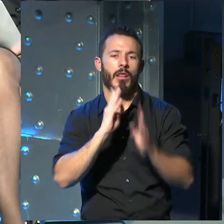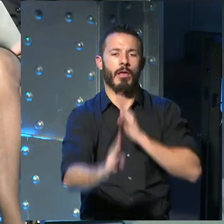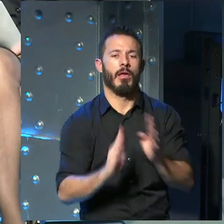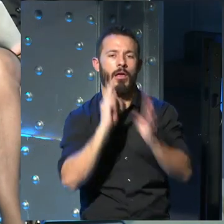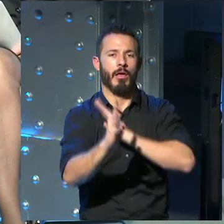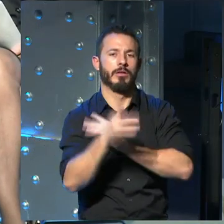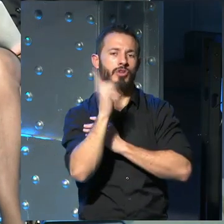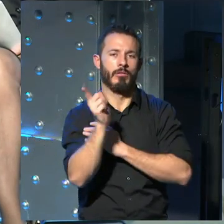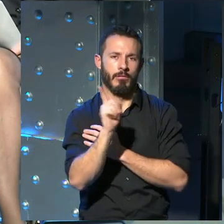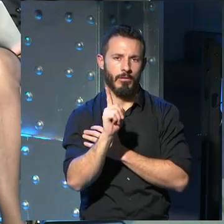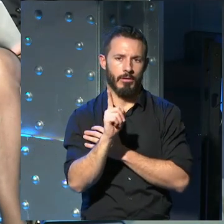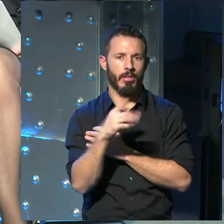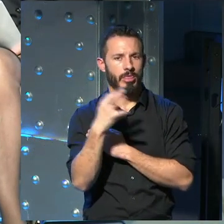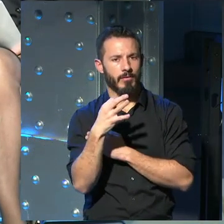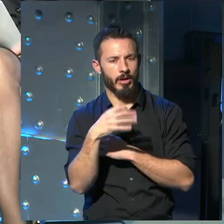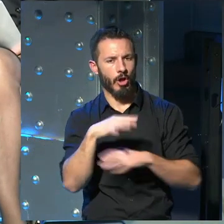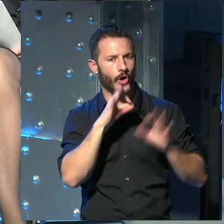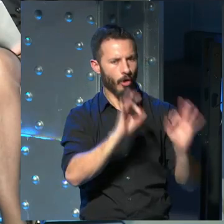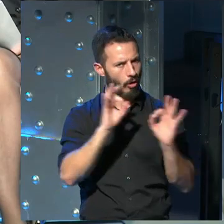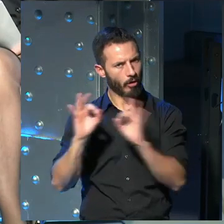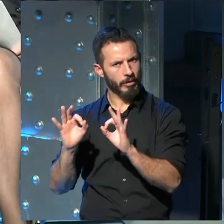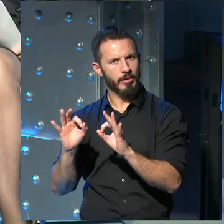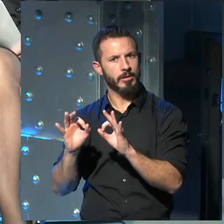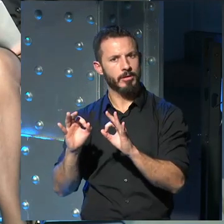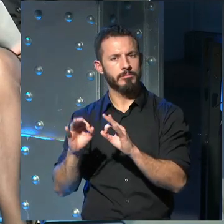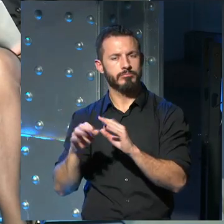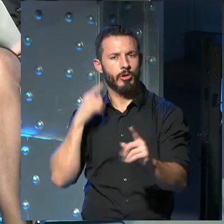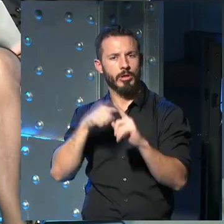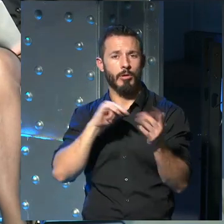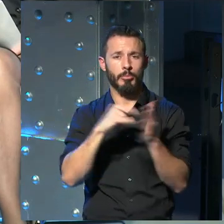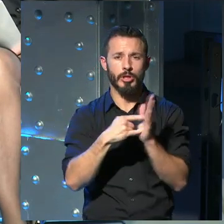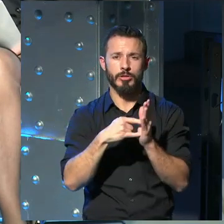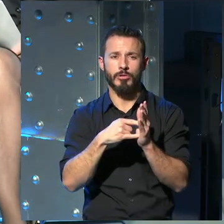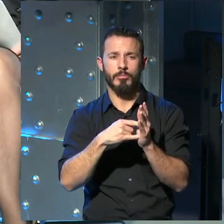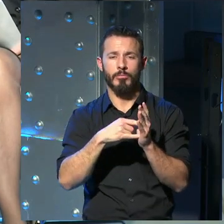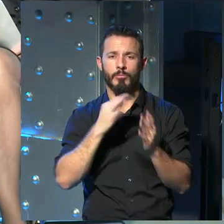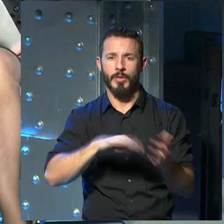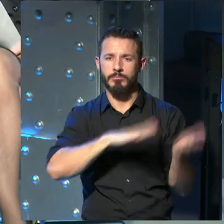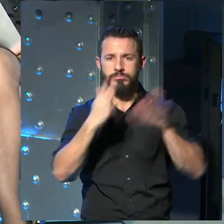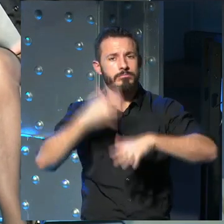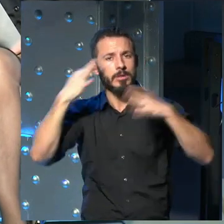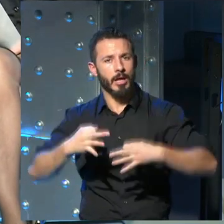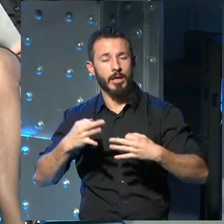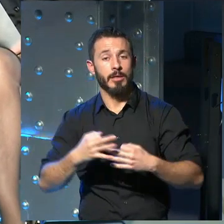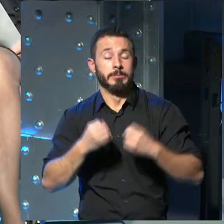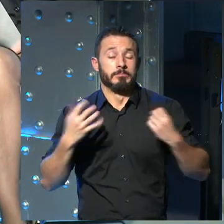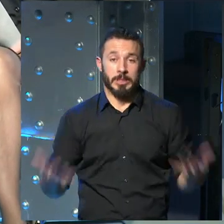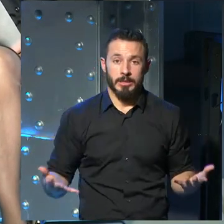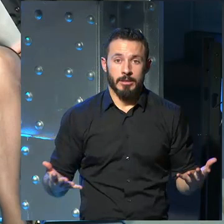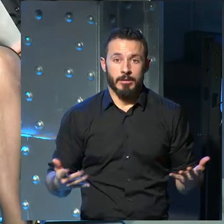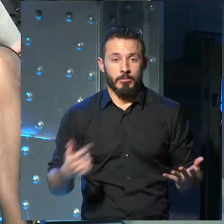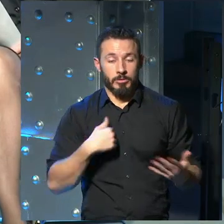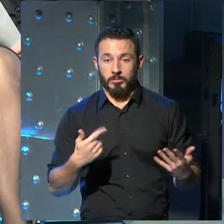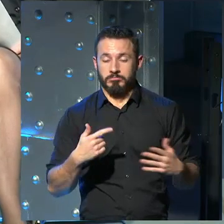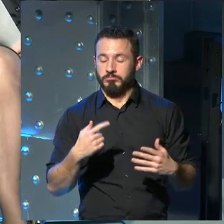que ponga un poco de orden y orquestre todo lo necesario para que ese tipo de proyectos sean una realidad. Y bueno, pues me